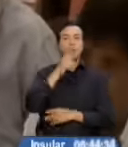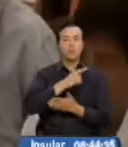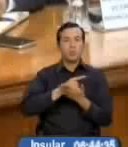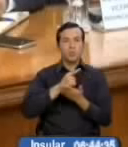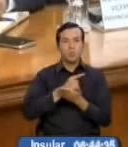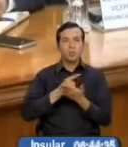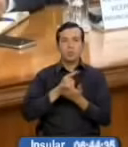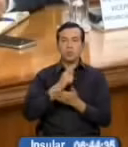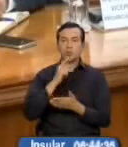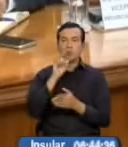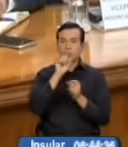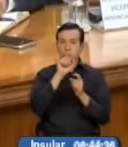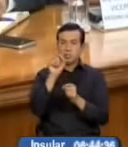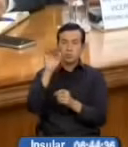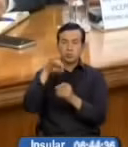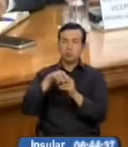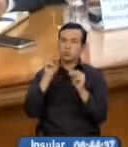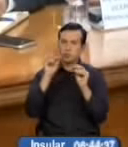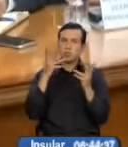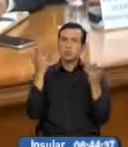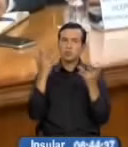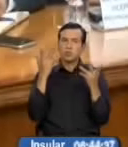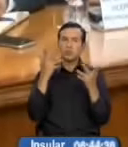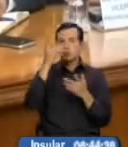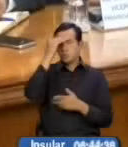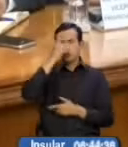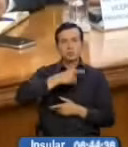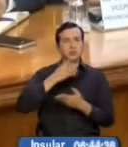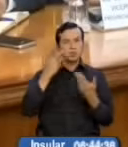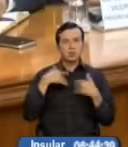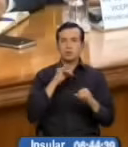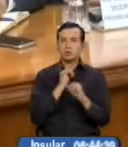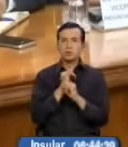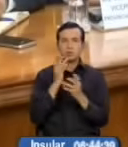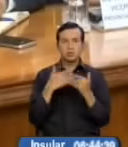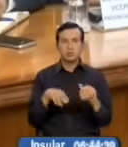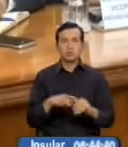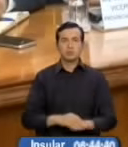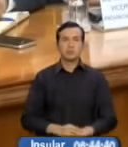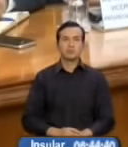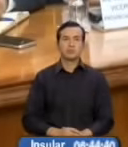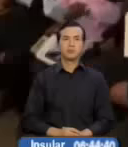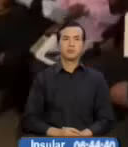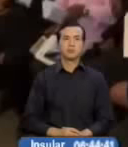no se dé paso a la consulta popular, sino a la demanda de resolución institucional.